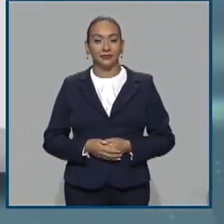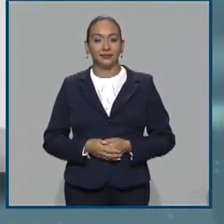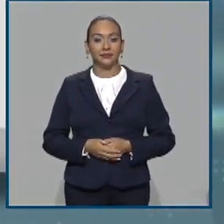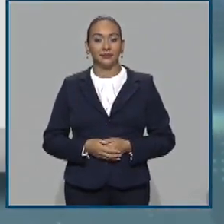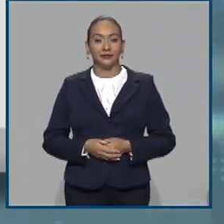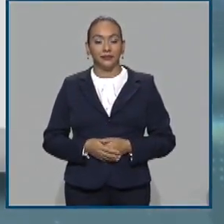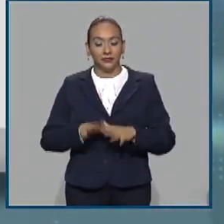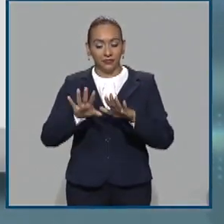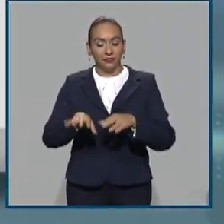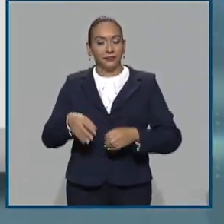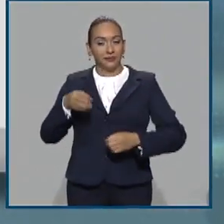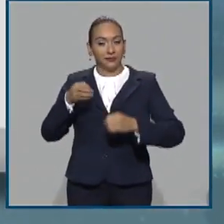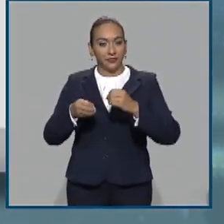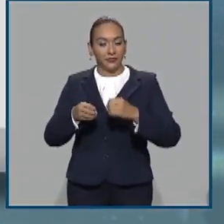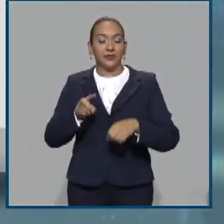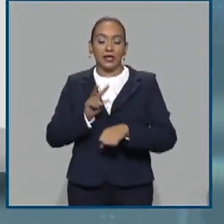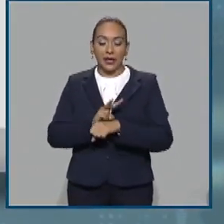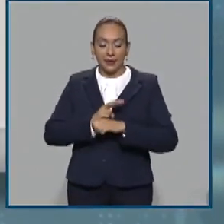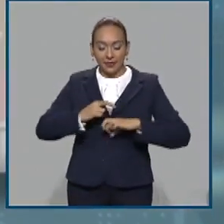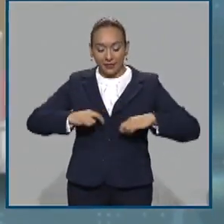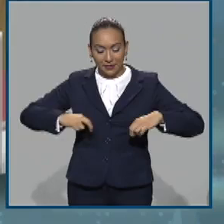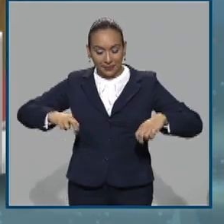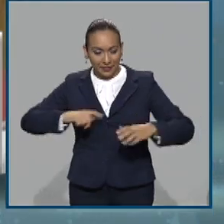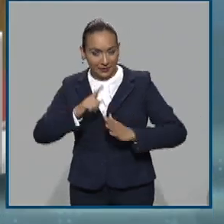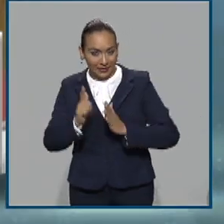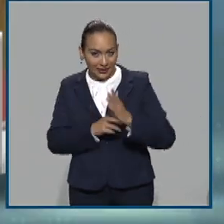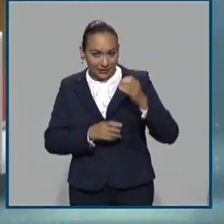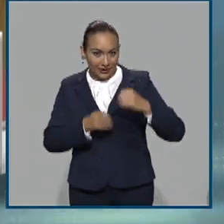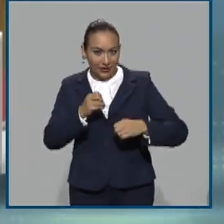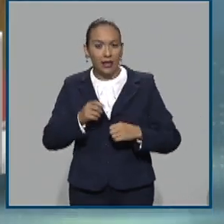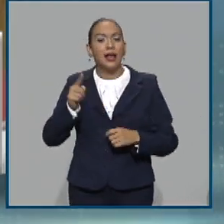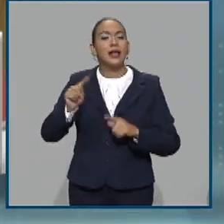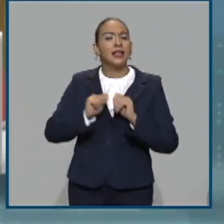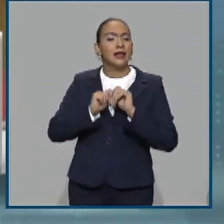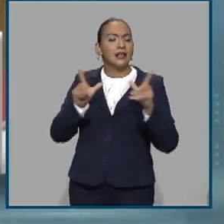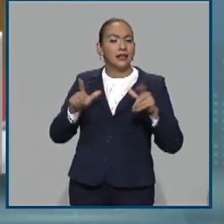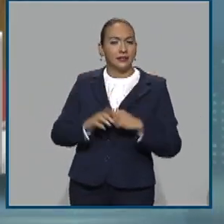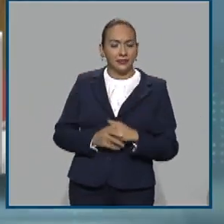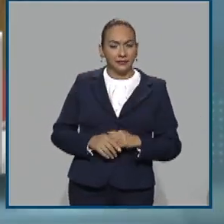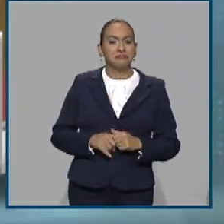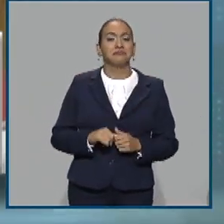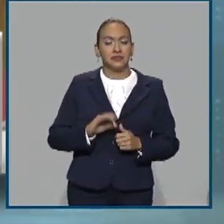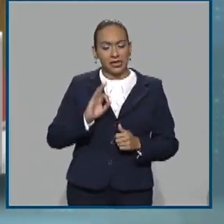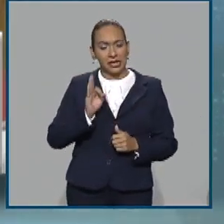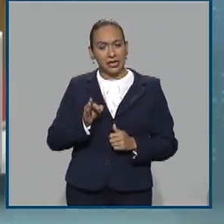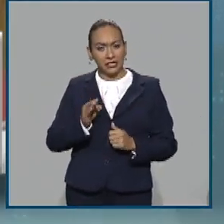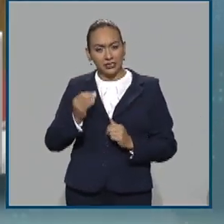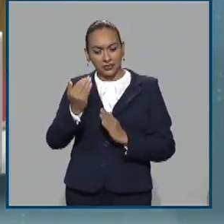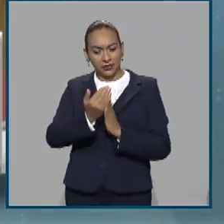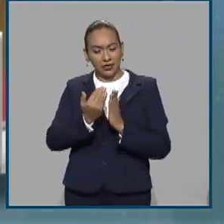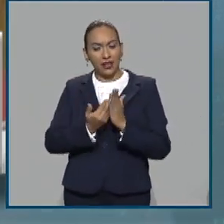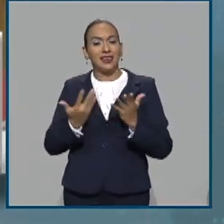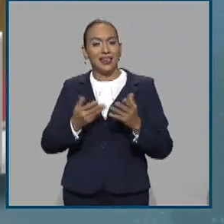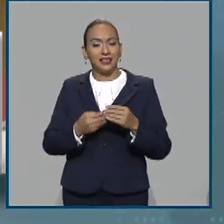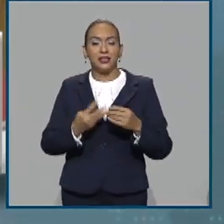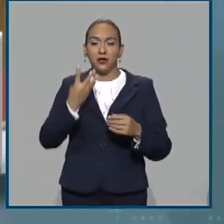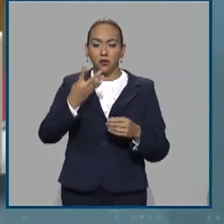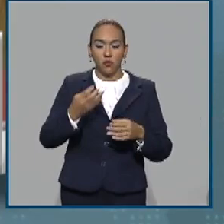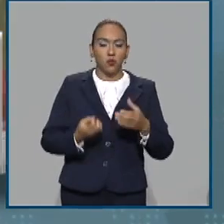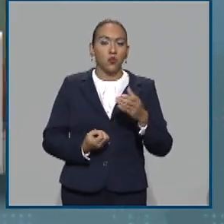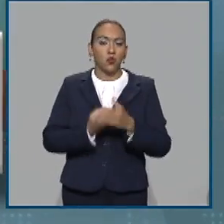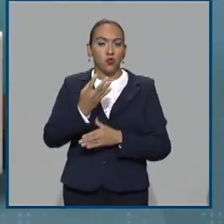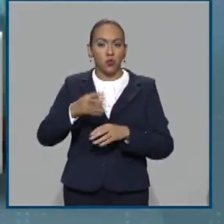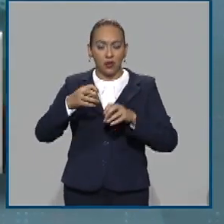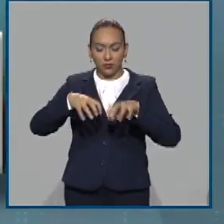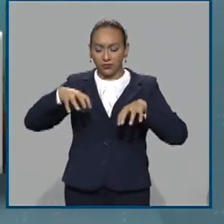El Pleno del Consejo de la Judicatura de Tlaxcala aprobó el acuerdo mediante el cual se crean 4 nuevos tribunales de enjuiciamiento